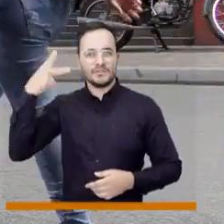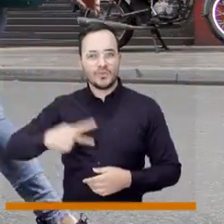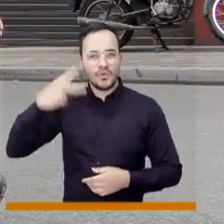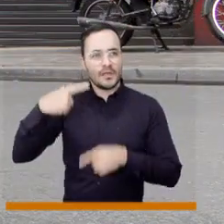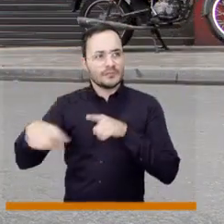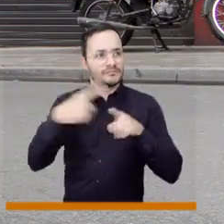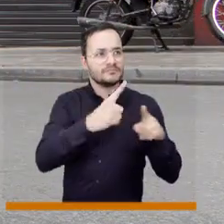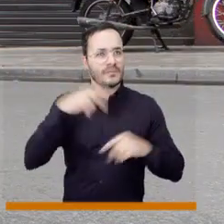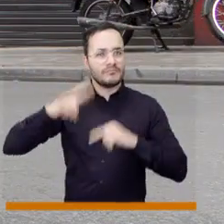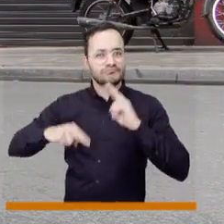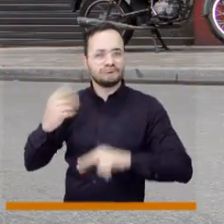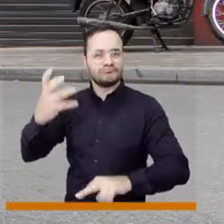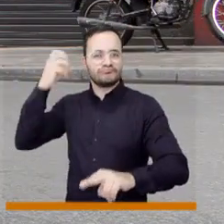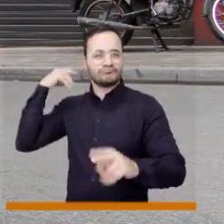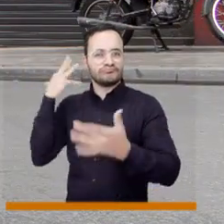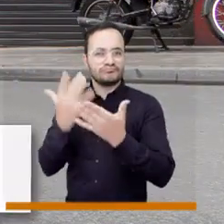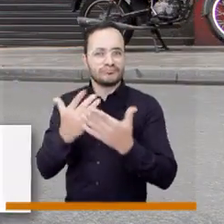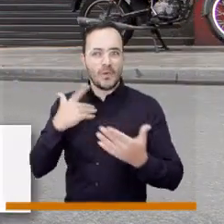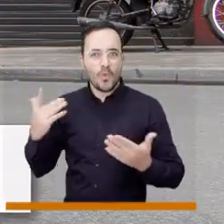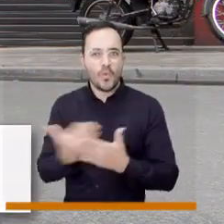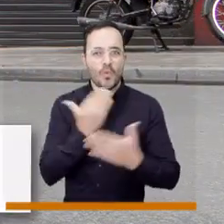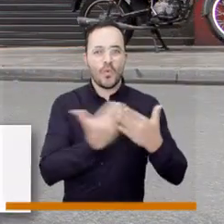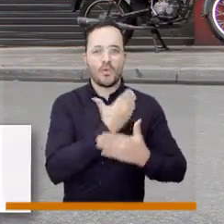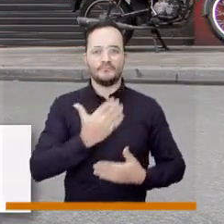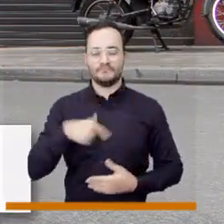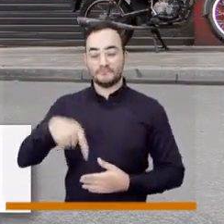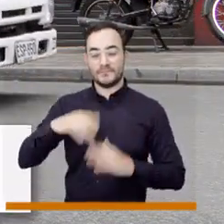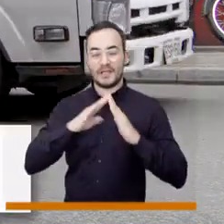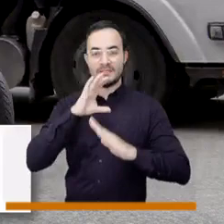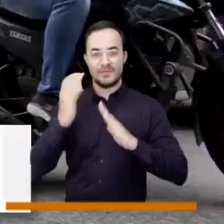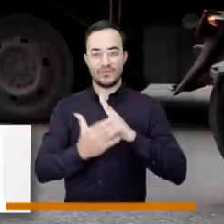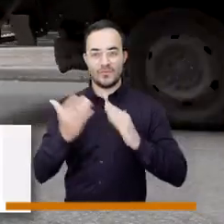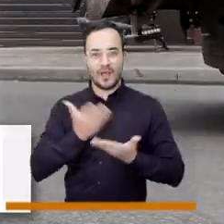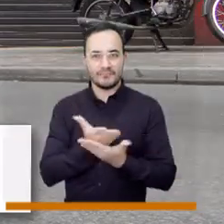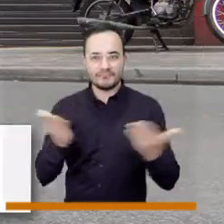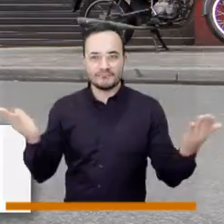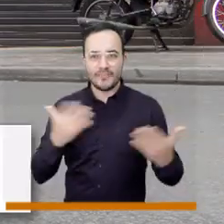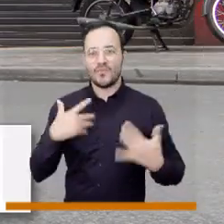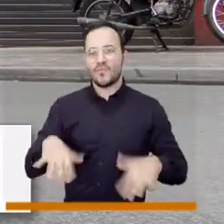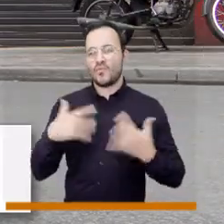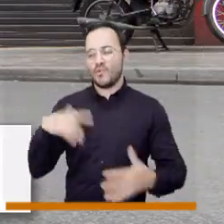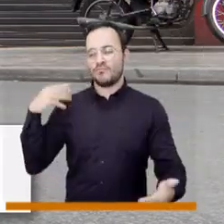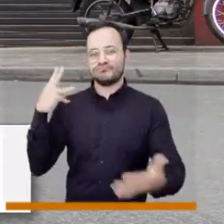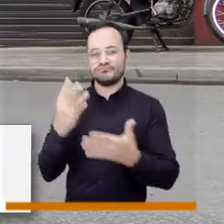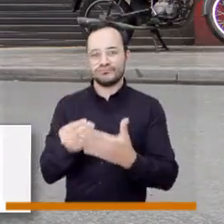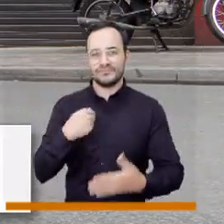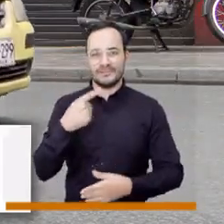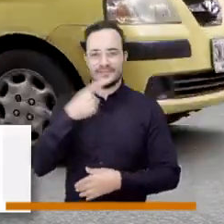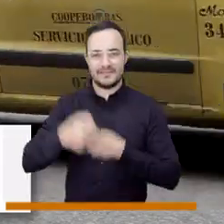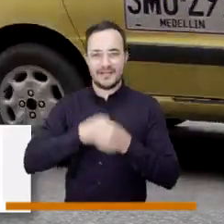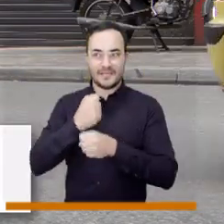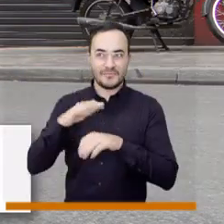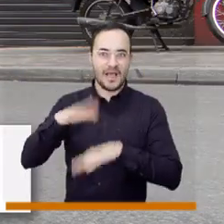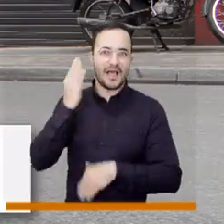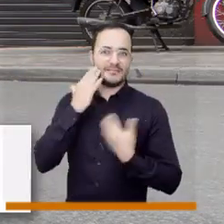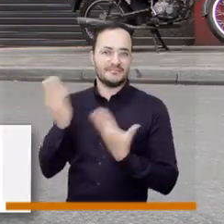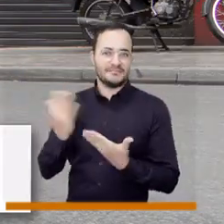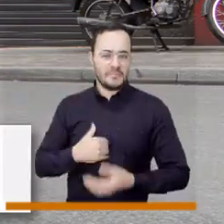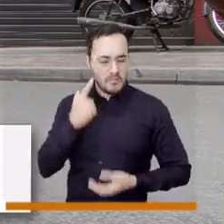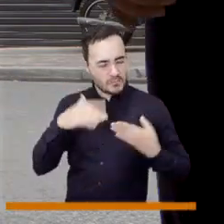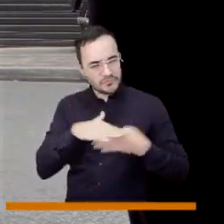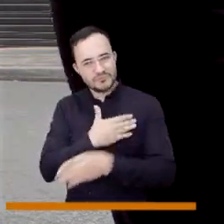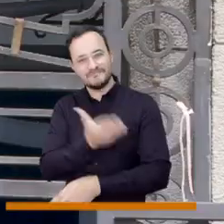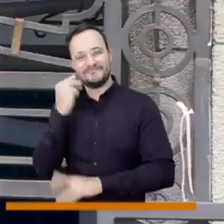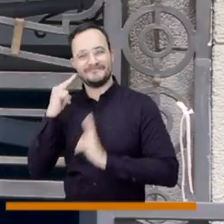edificaciones Hoy estamos desde la casa Centro Cultural que tiene más de 100 años vamos a conocer que hay dentro